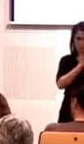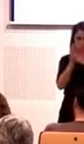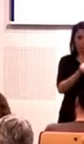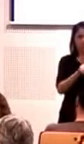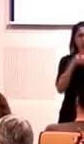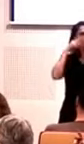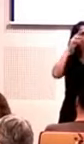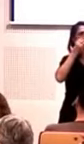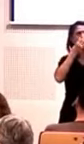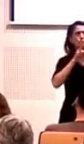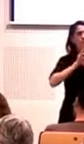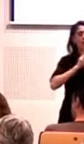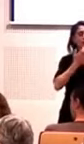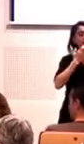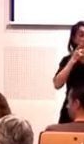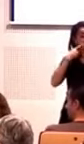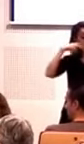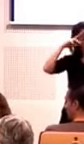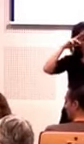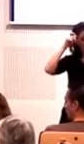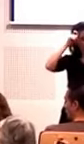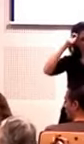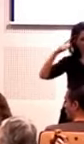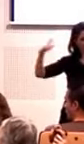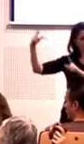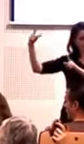experiencia, en la experiencia llevas idea de mantener